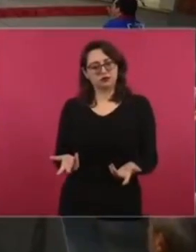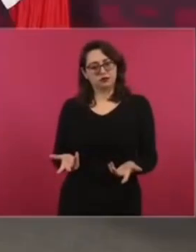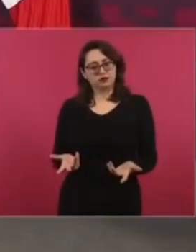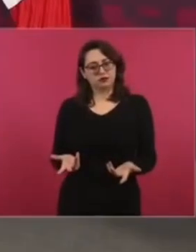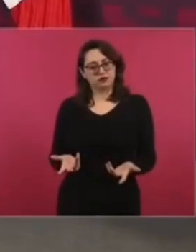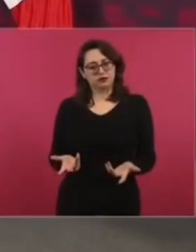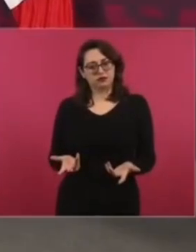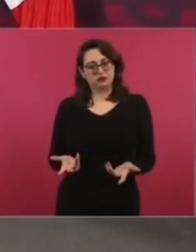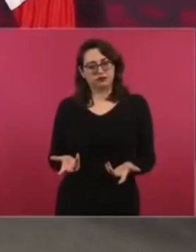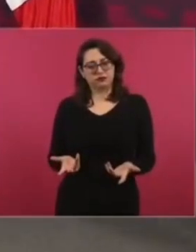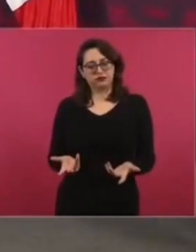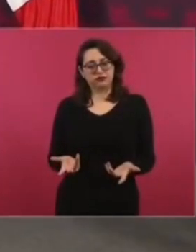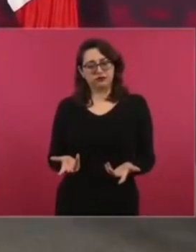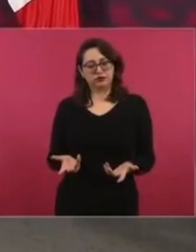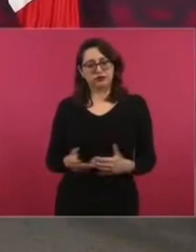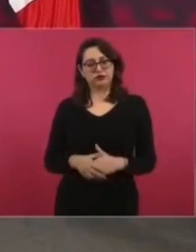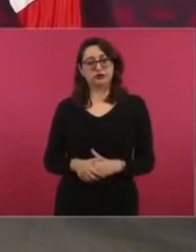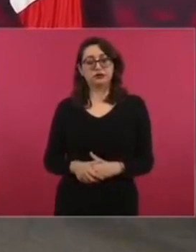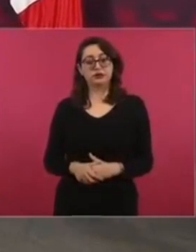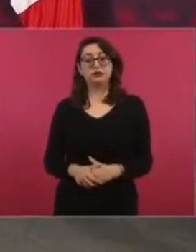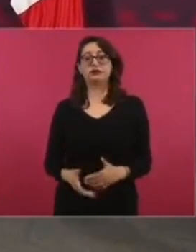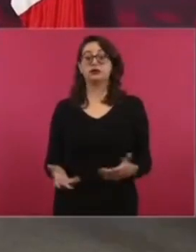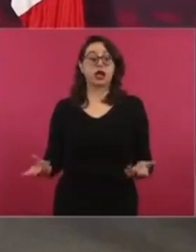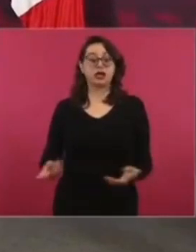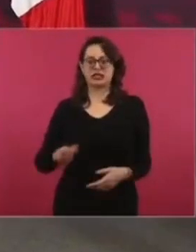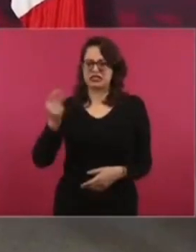ella y ya está por resolver